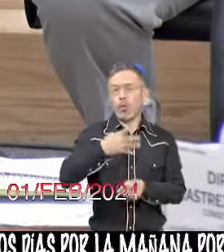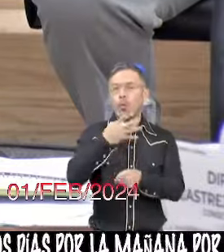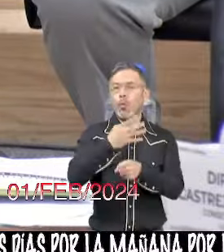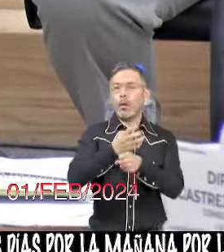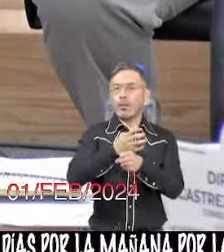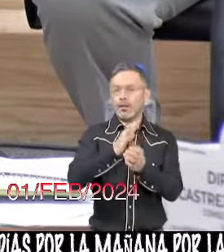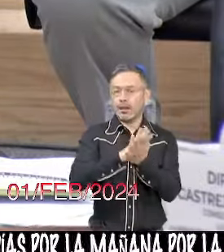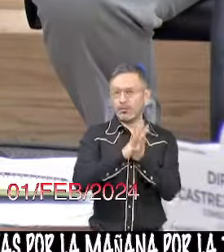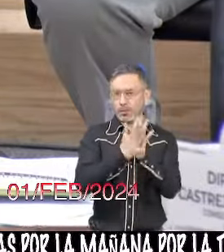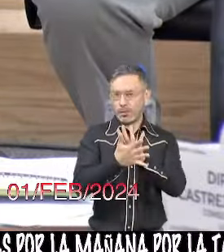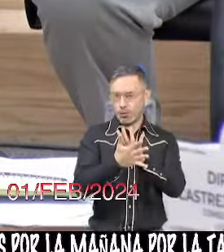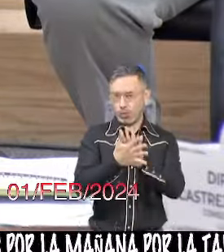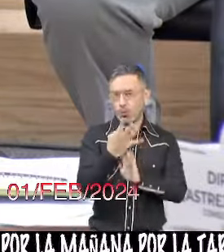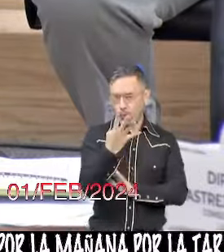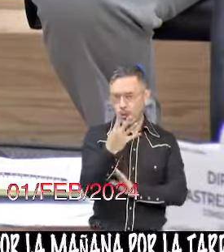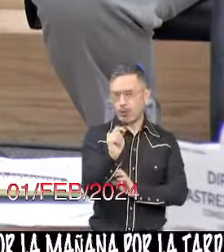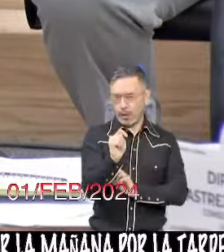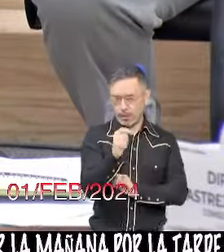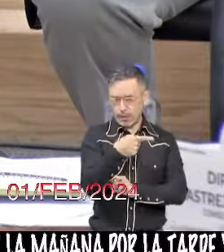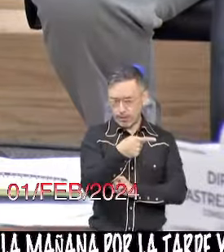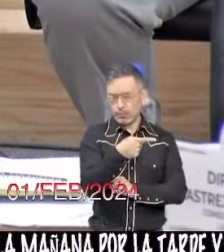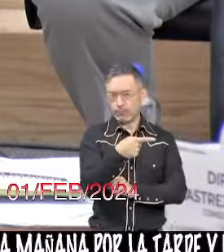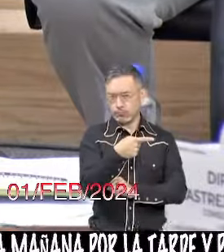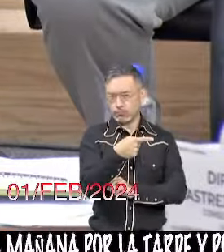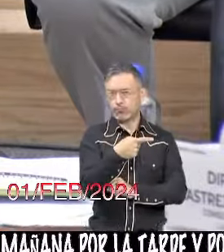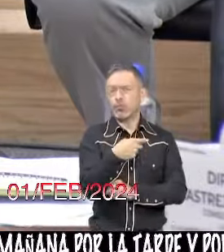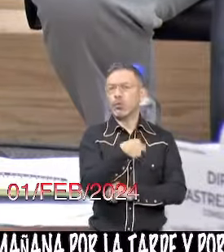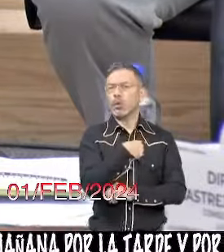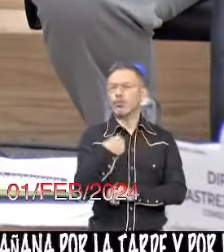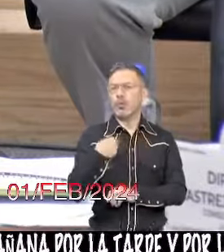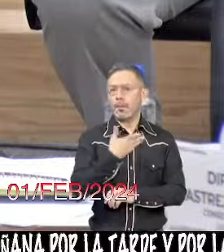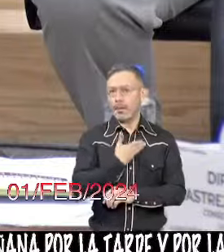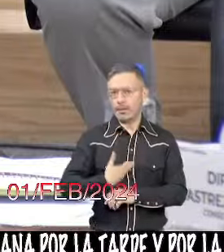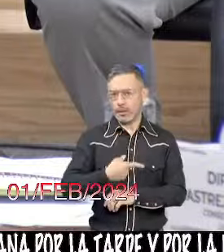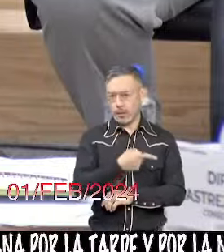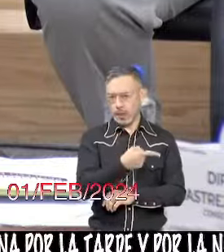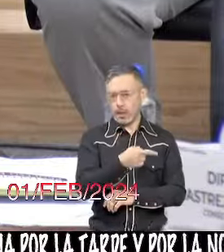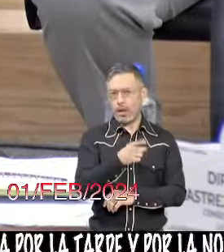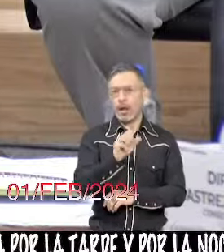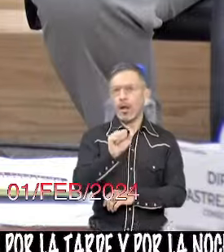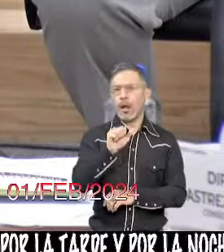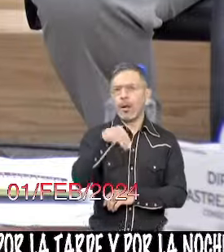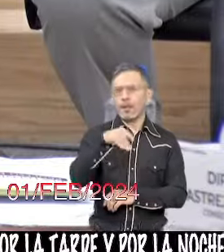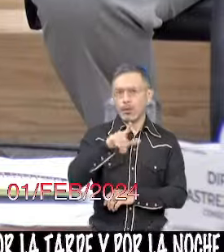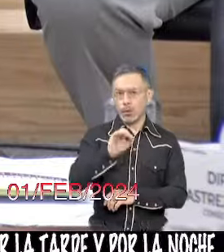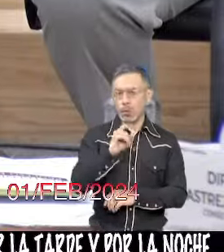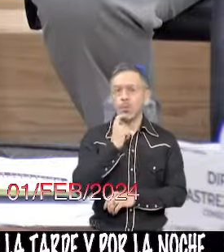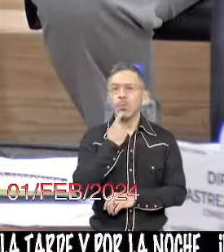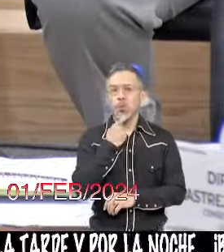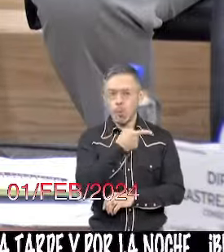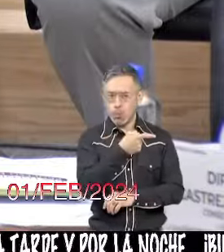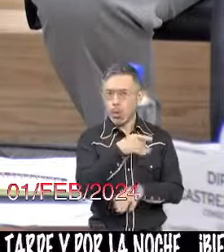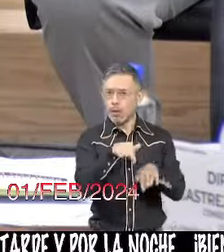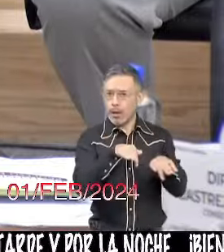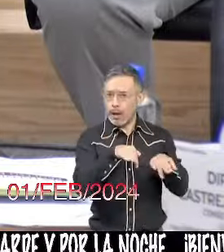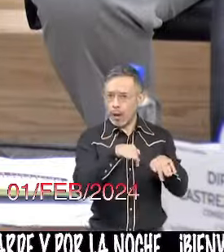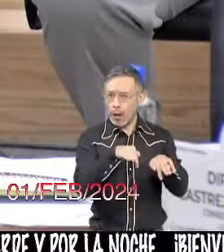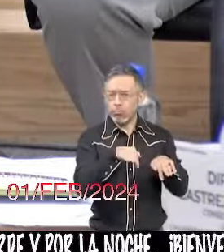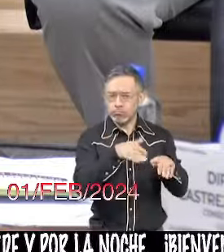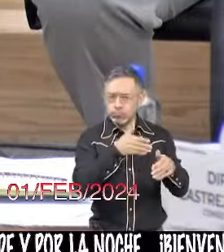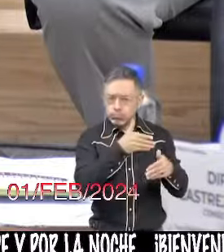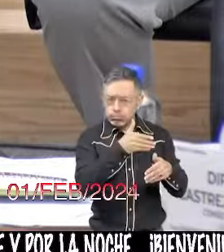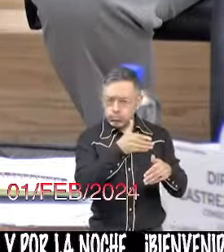Transformación, el de nuestro presidente Andrés Manuel López Obrador, para que